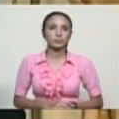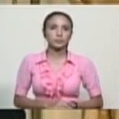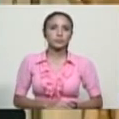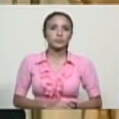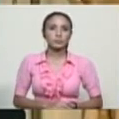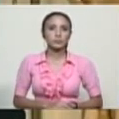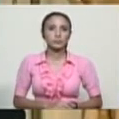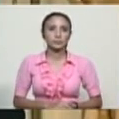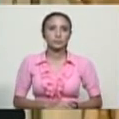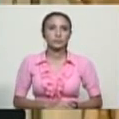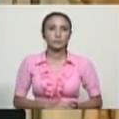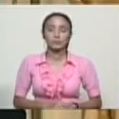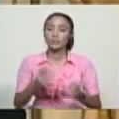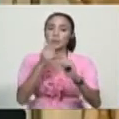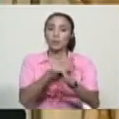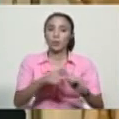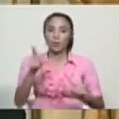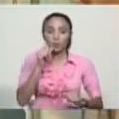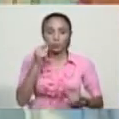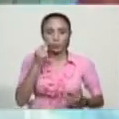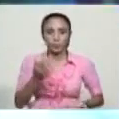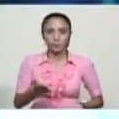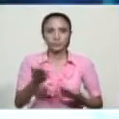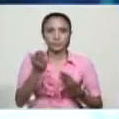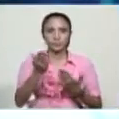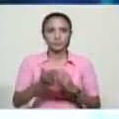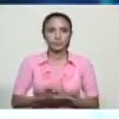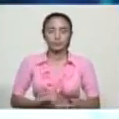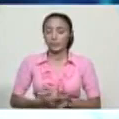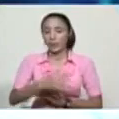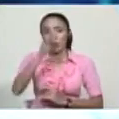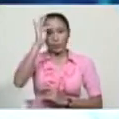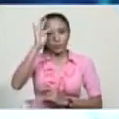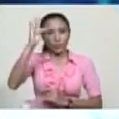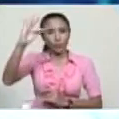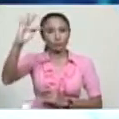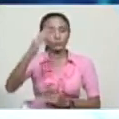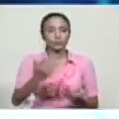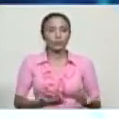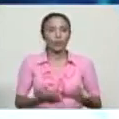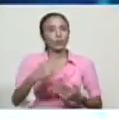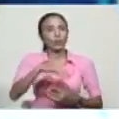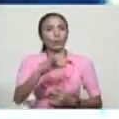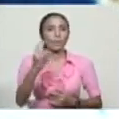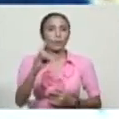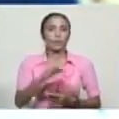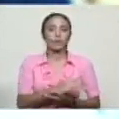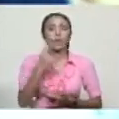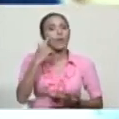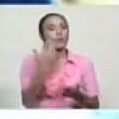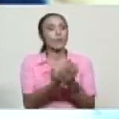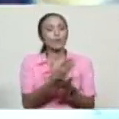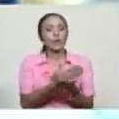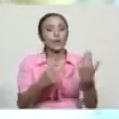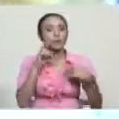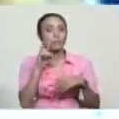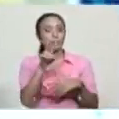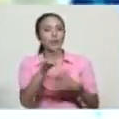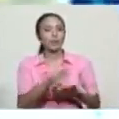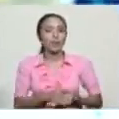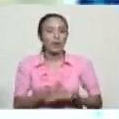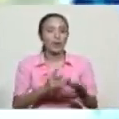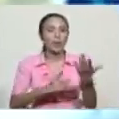Juan José Bautista, nuestro filósofo de Bolivia. Estuve viendo el programa que hicieron Juan